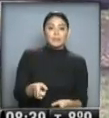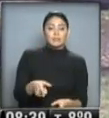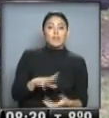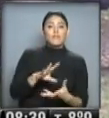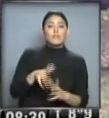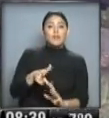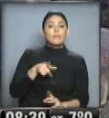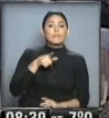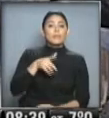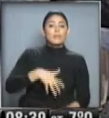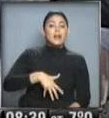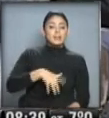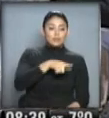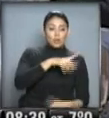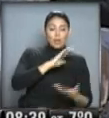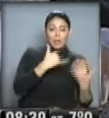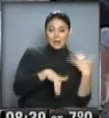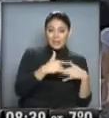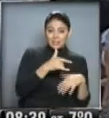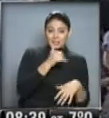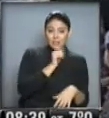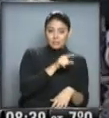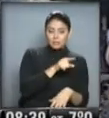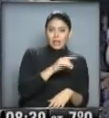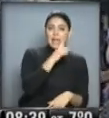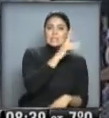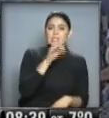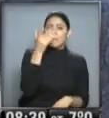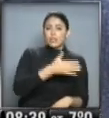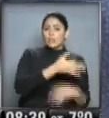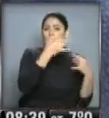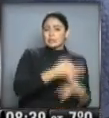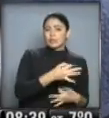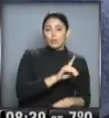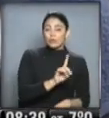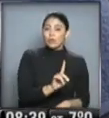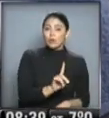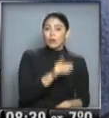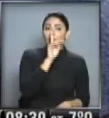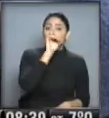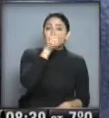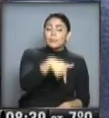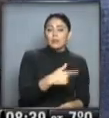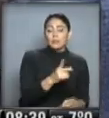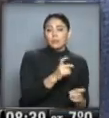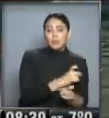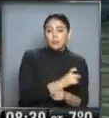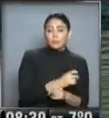anticonceptivo de emergencia no tiene por supuesto que un 100% de efectividad trae consecuencias